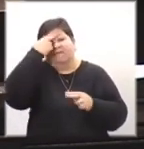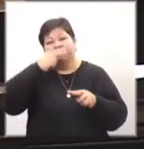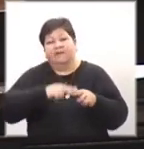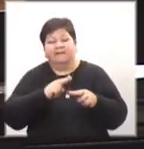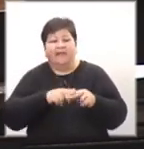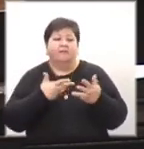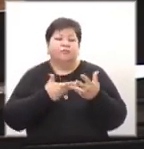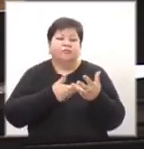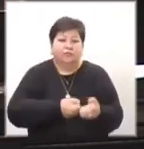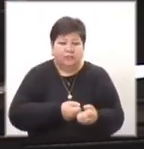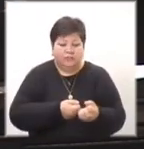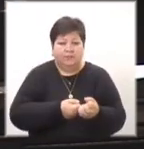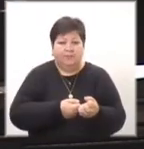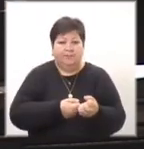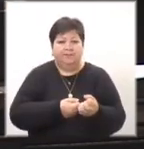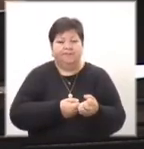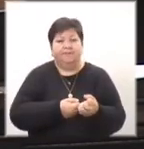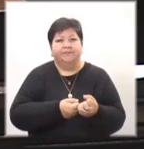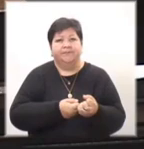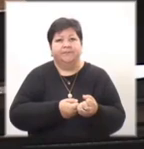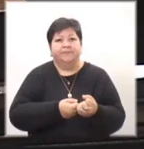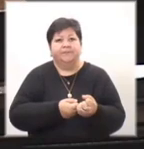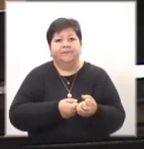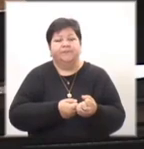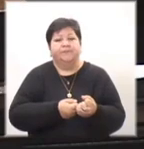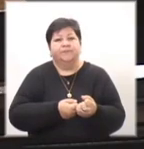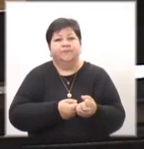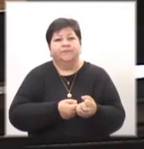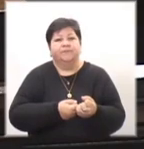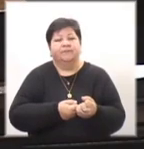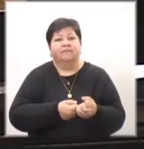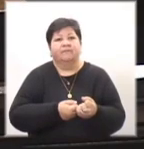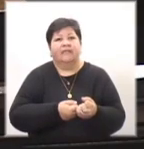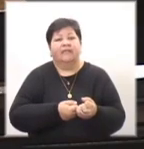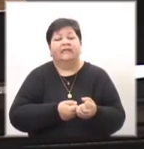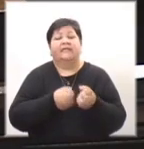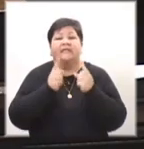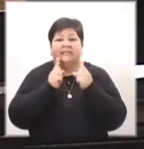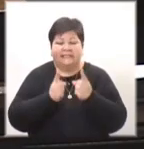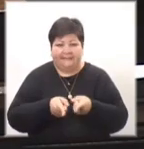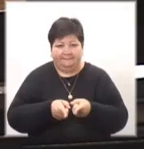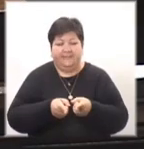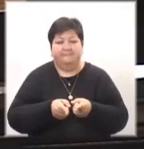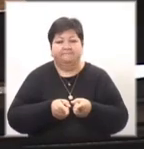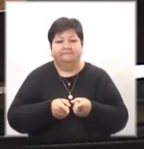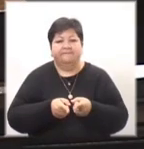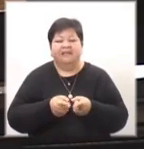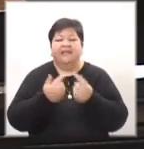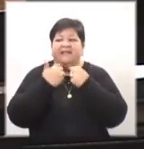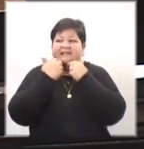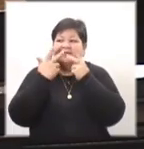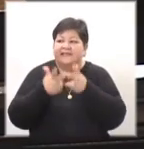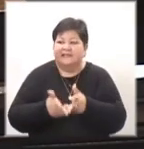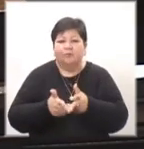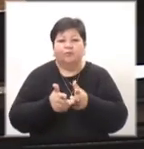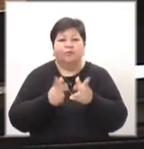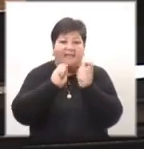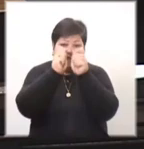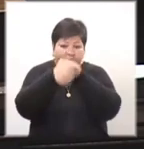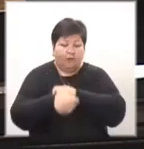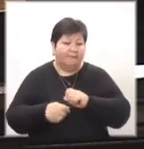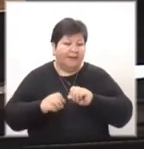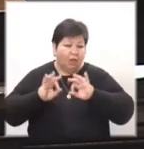Y sin lugar a dudas, además, en esto que hablamos de una reforma integral, se llegó